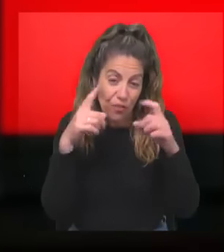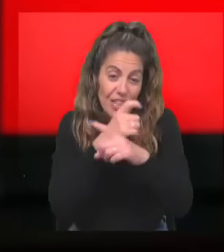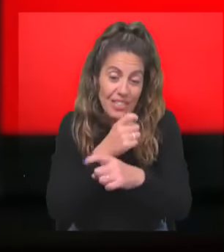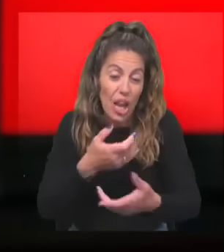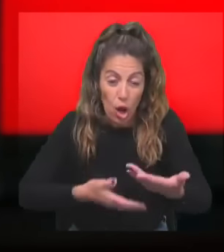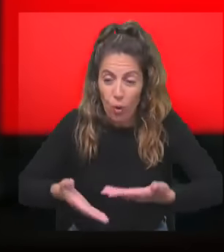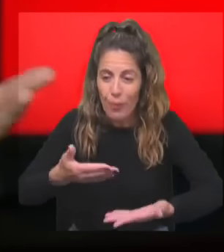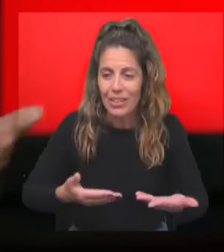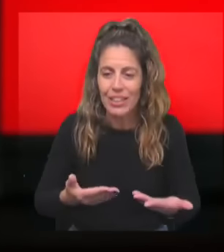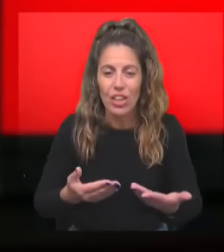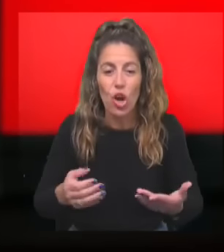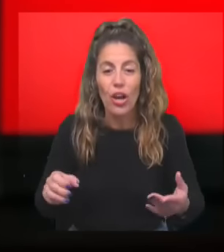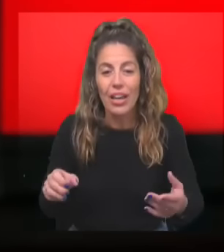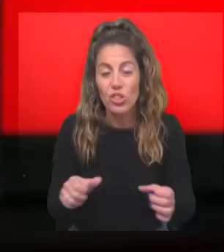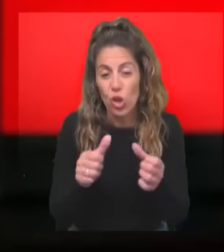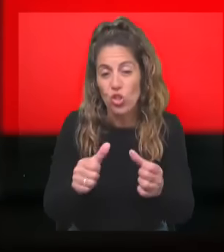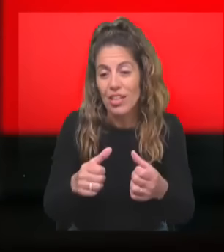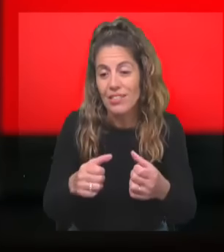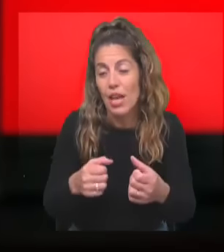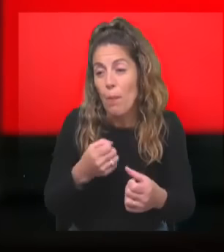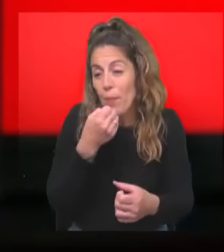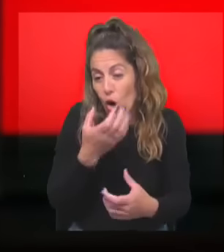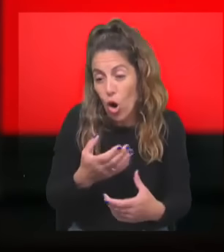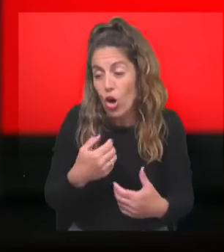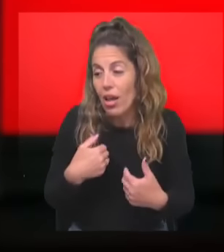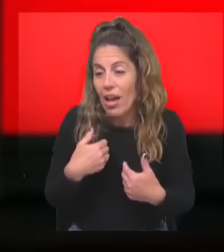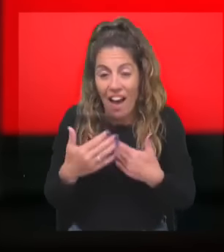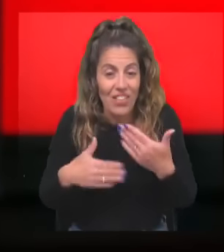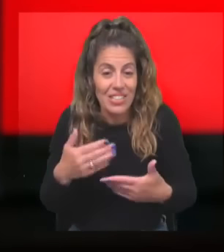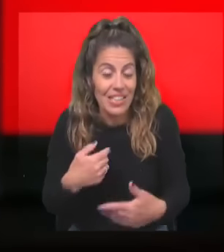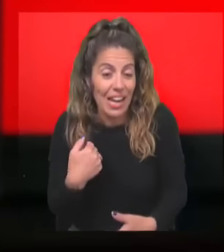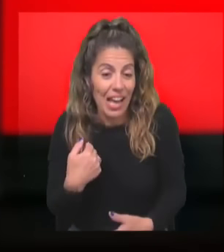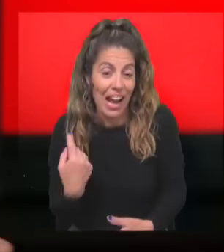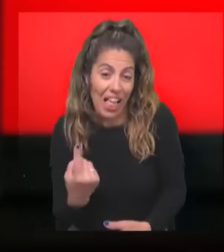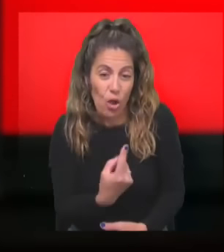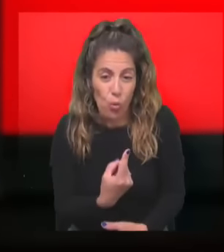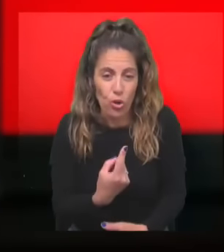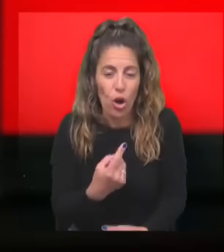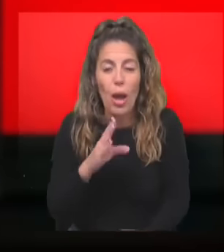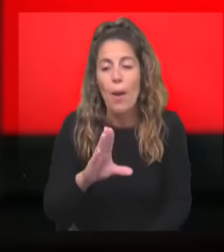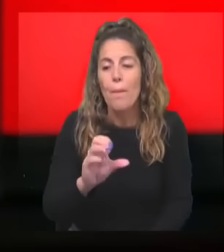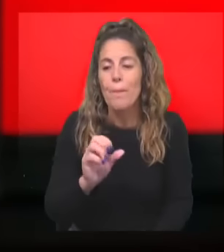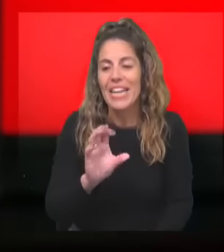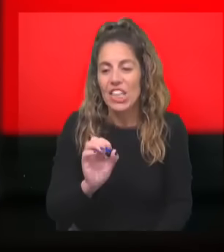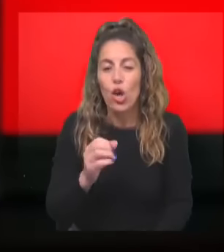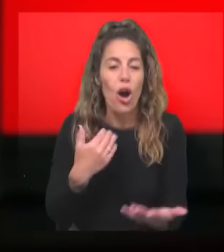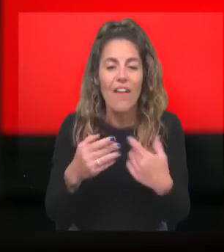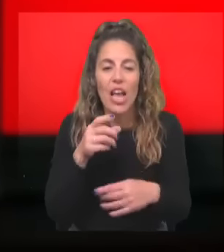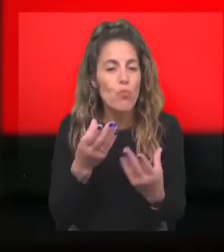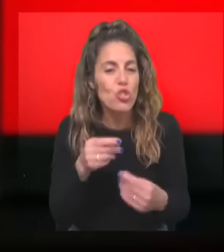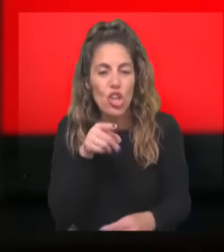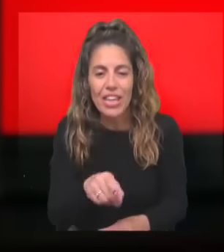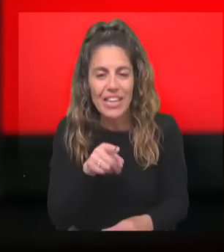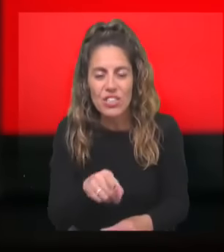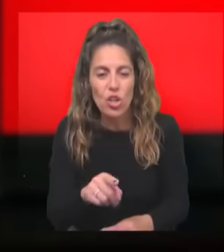cuando nos hace bien, nos hace madurar, claro, nos hace crecer. Y bueno, Perico habló mucho de todo esto, ¿no? Digamos, en el centro